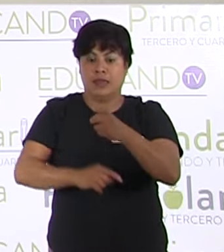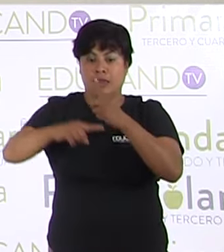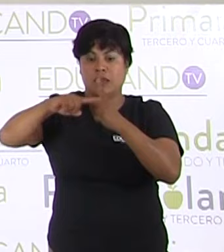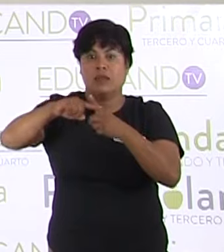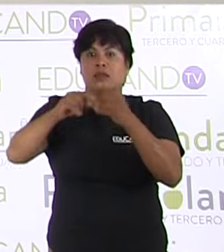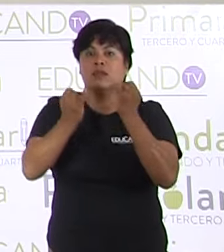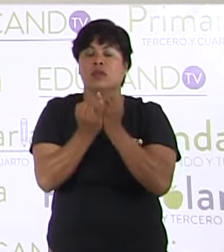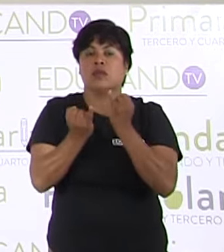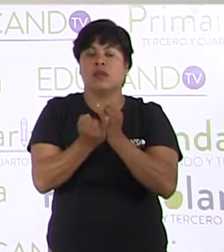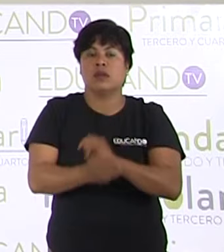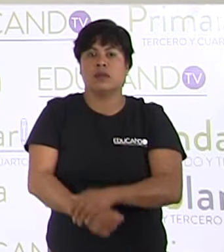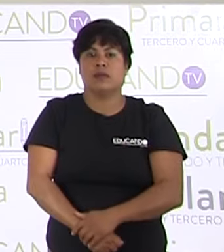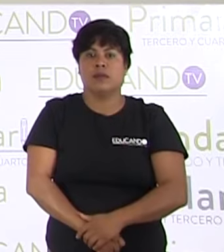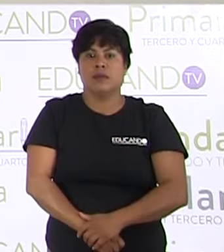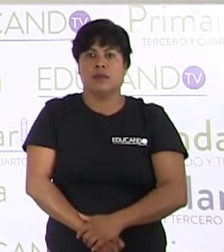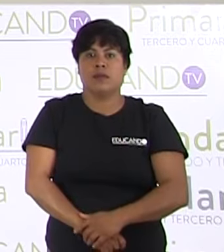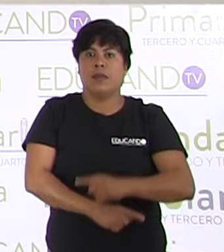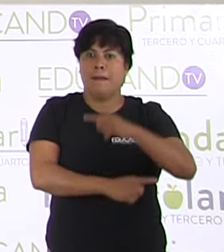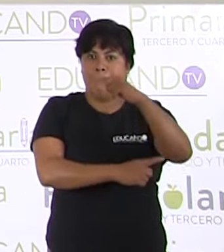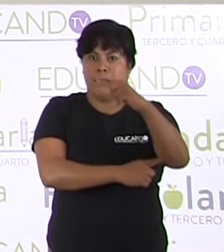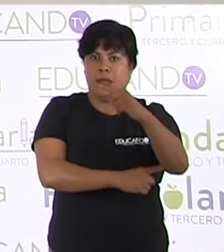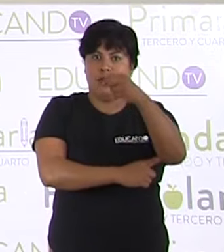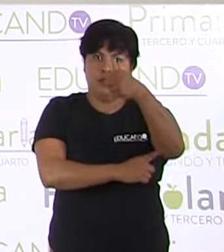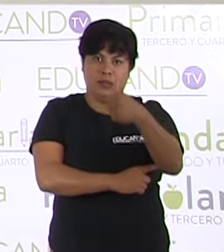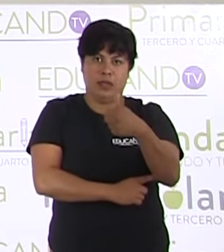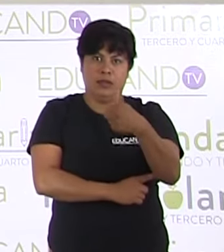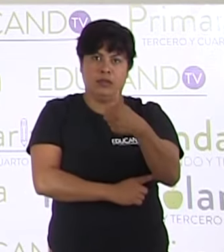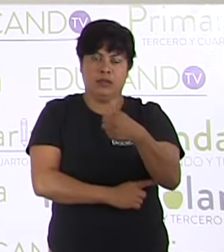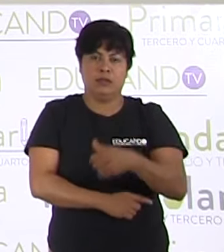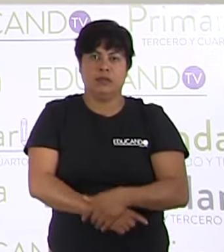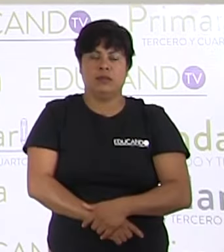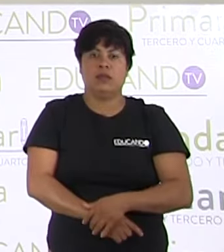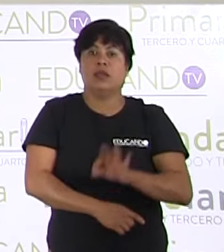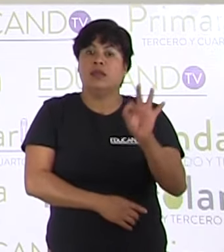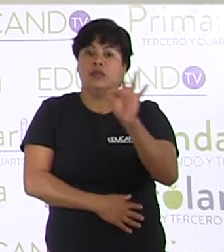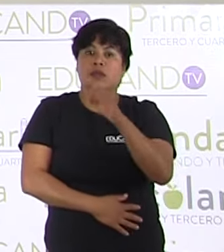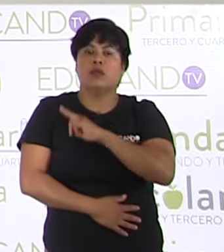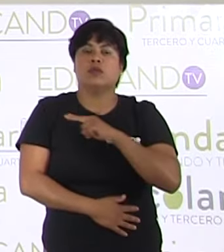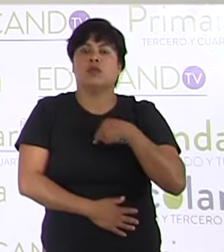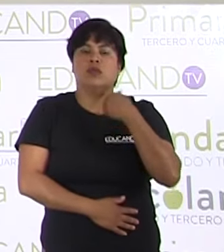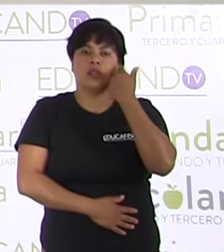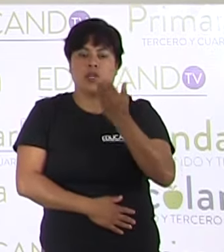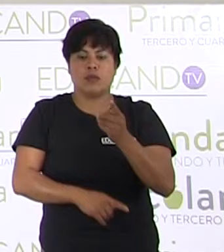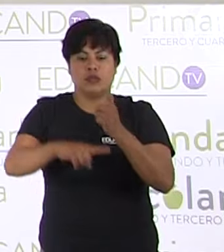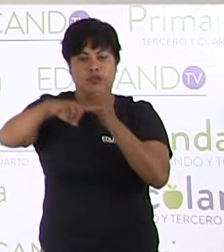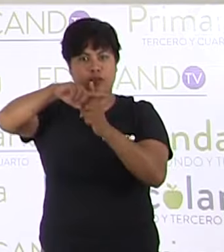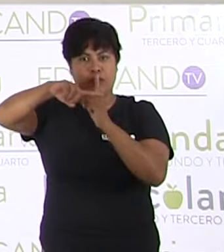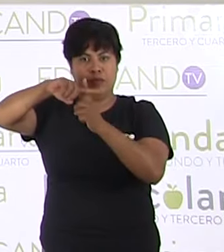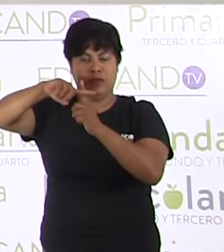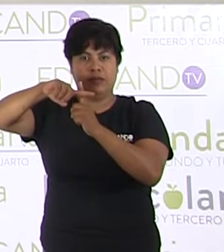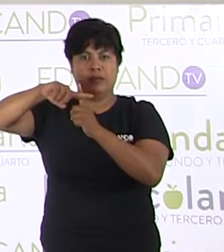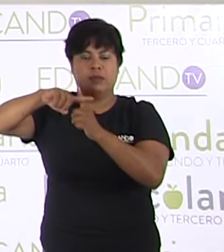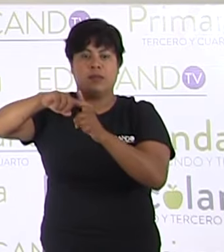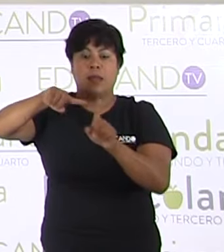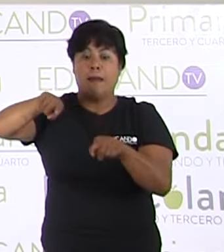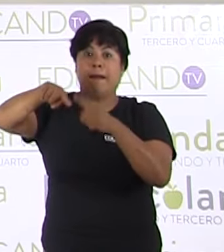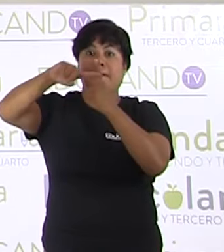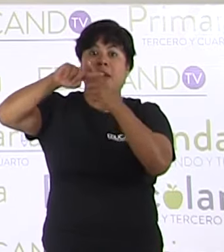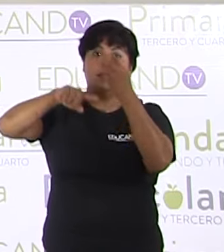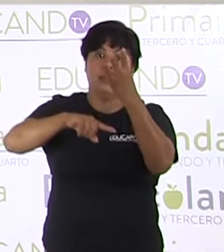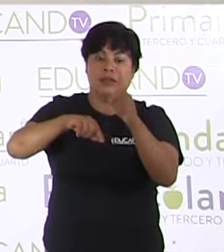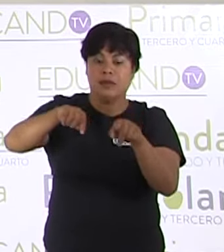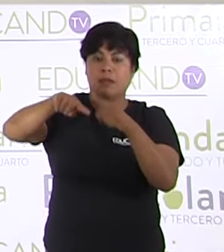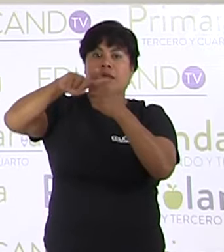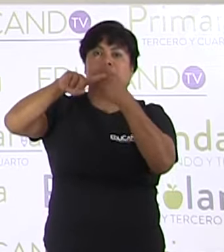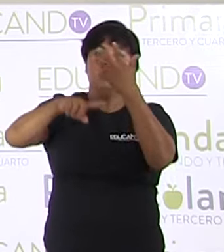igual a -6 de acuerdo si queremos sumar por ejemplo + 3 +